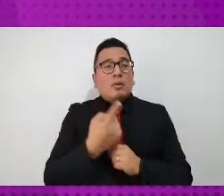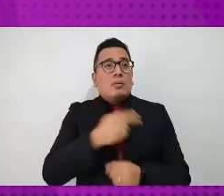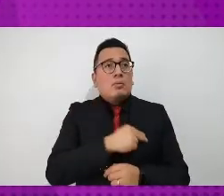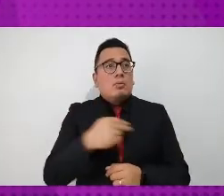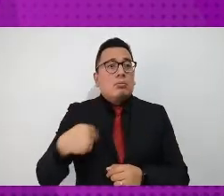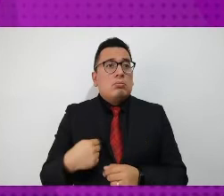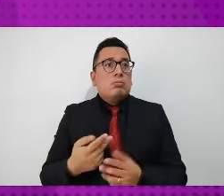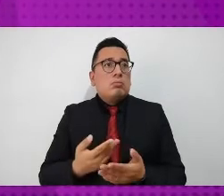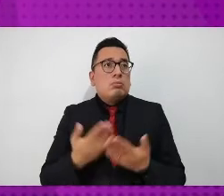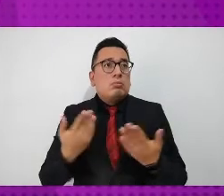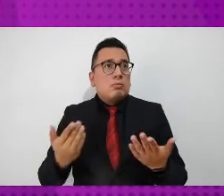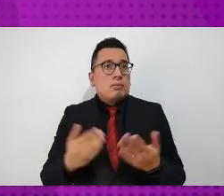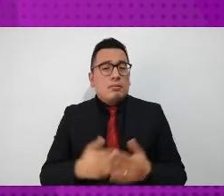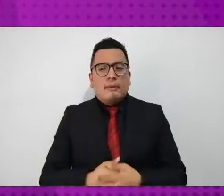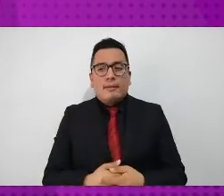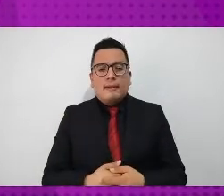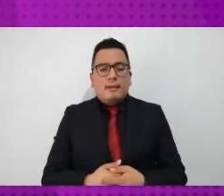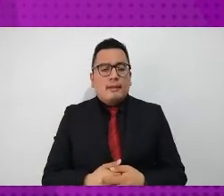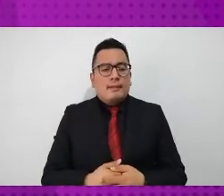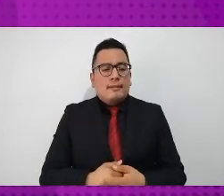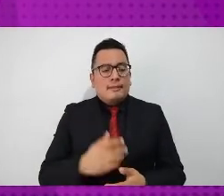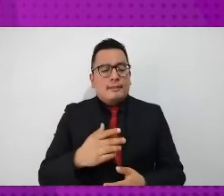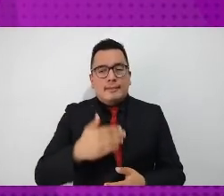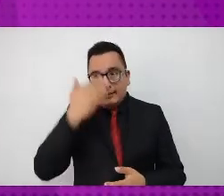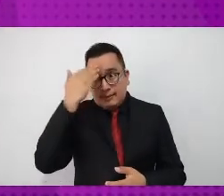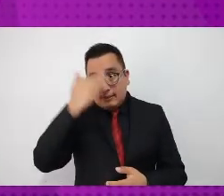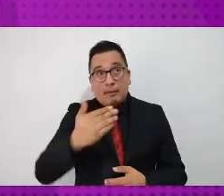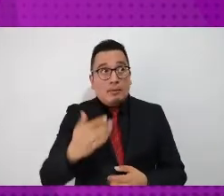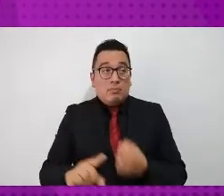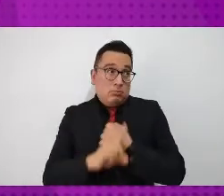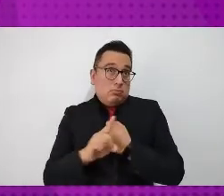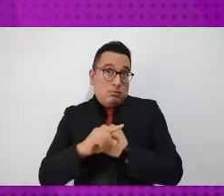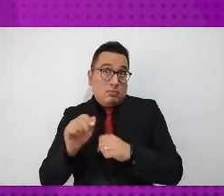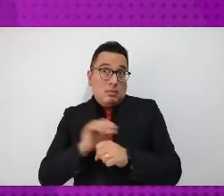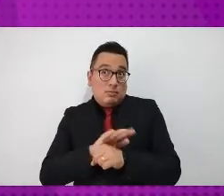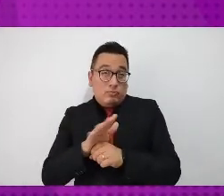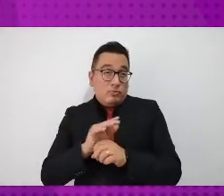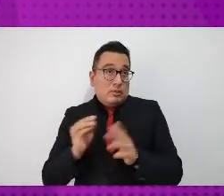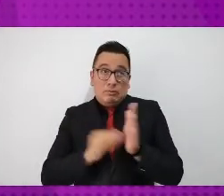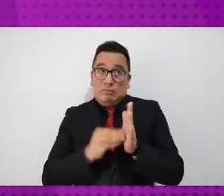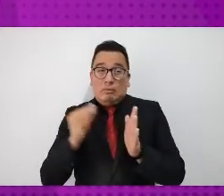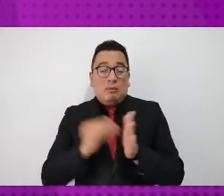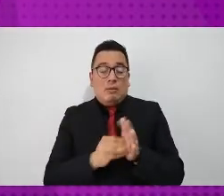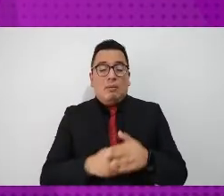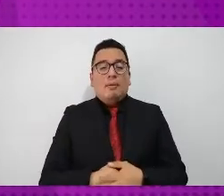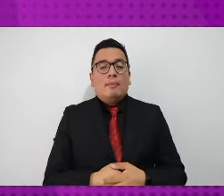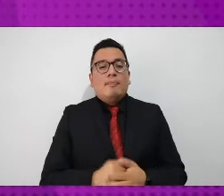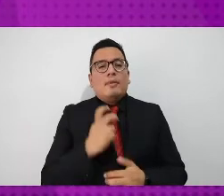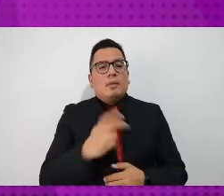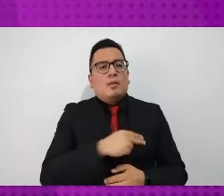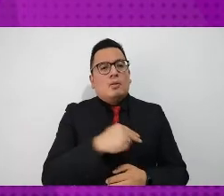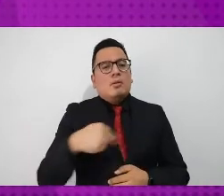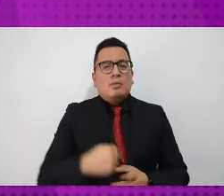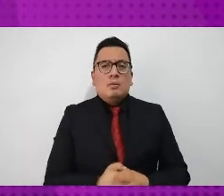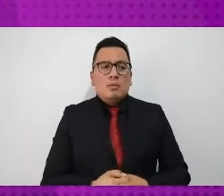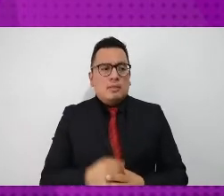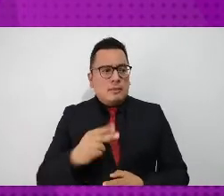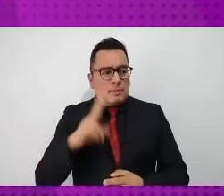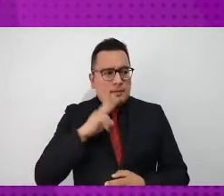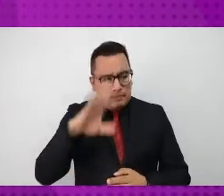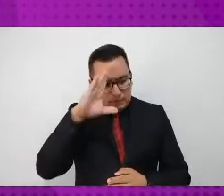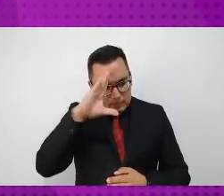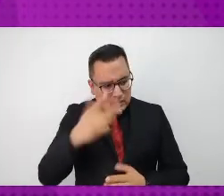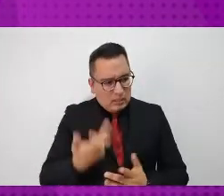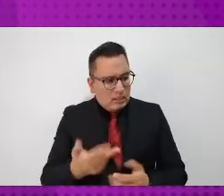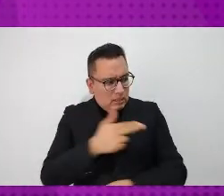venimos o estamos todavía en medio de una emergencia sanitaria y esto nos implica replantearnos el modelo